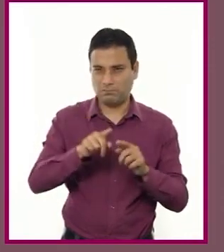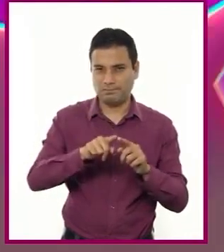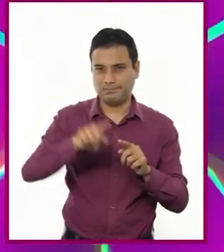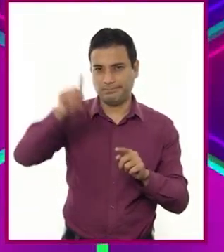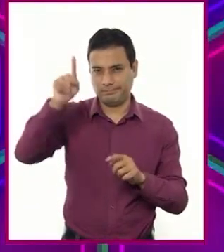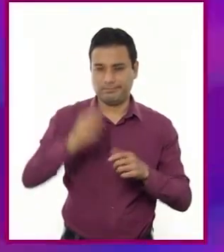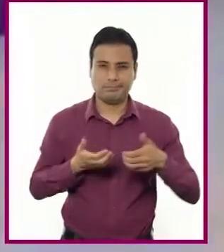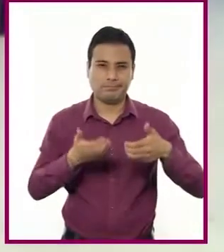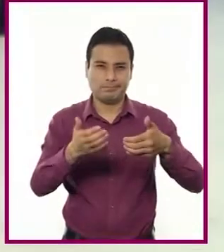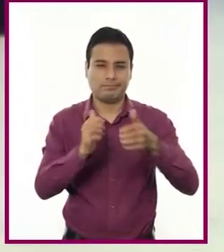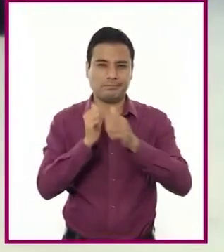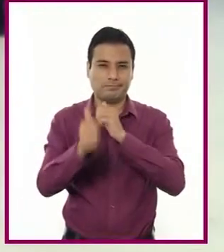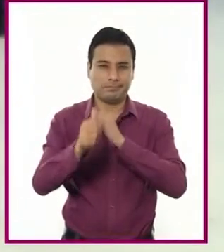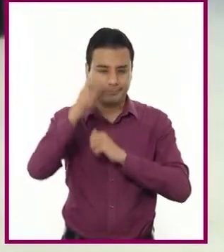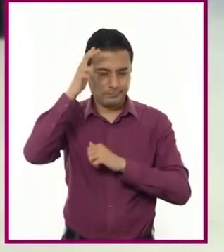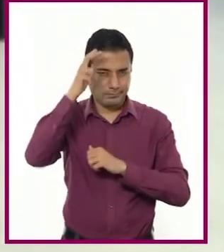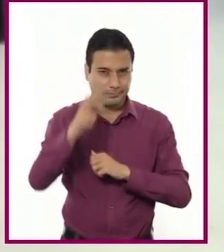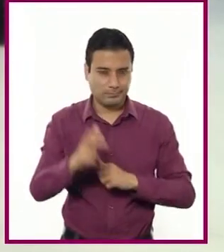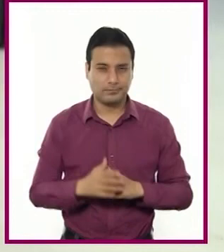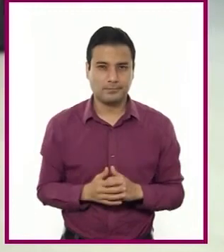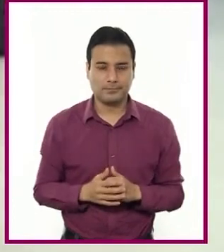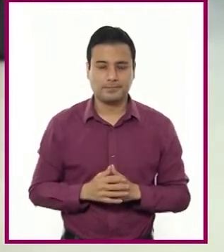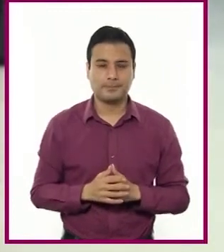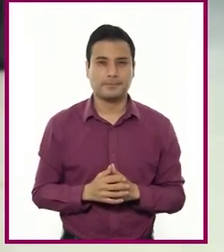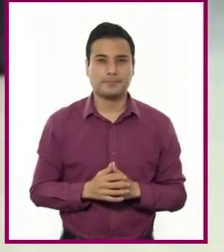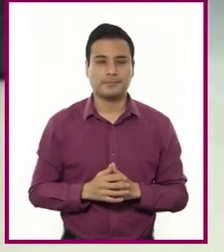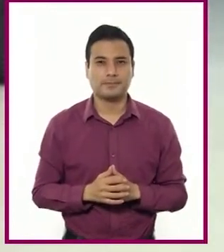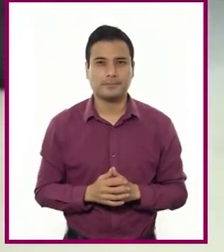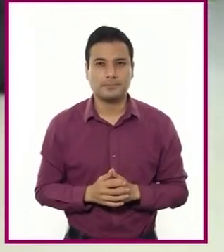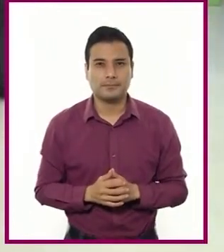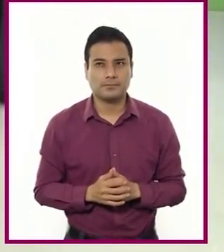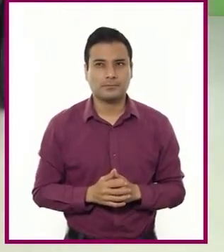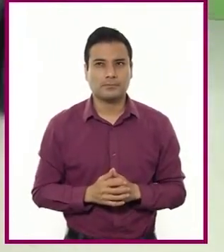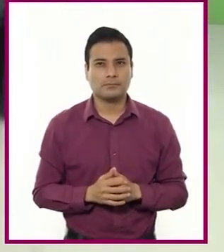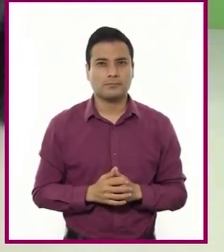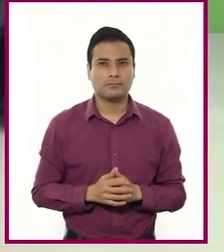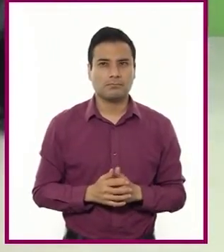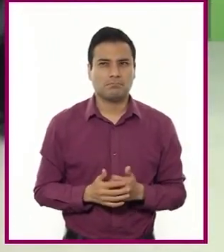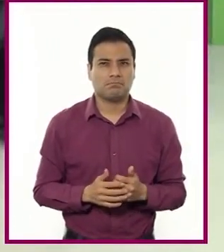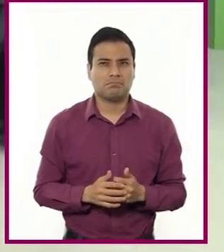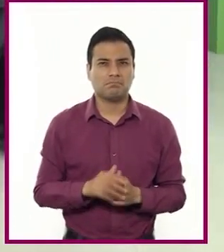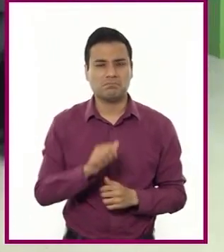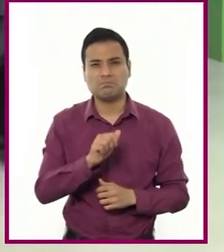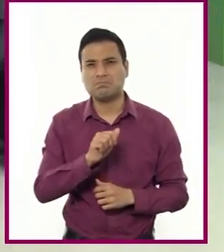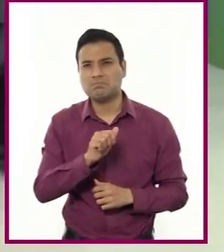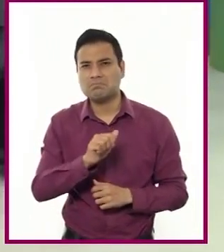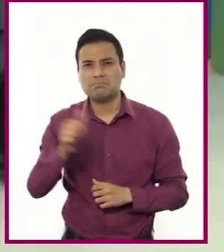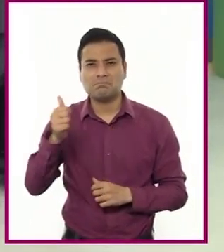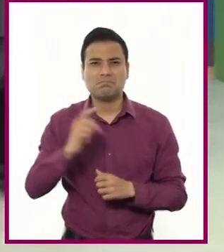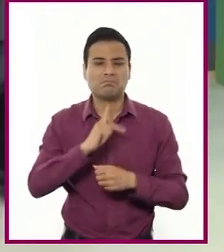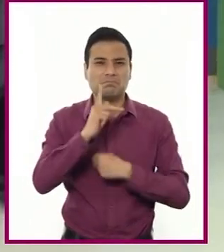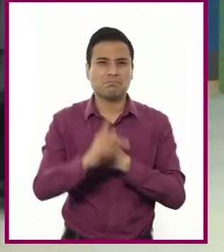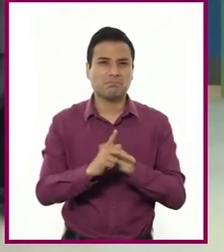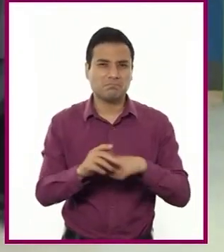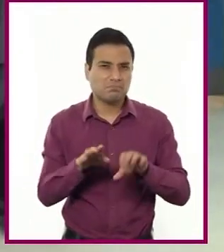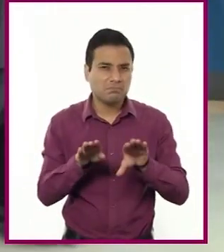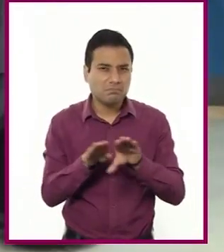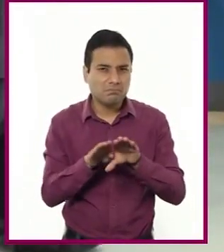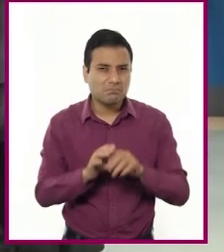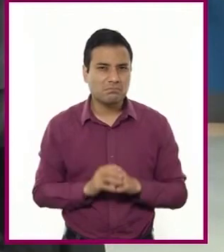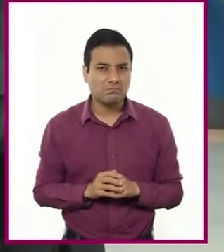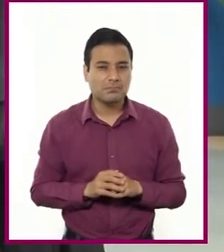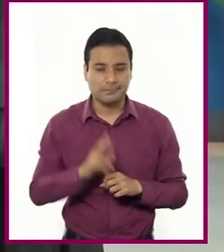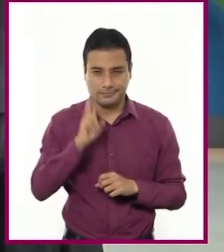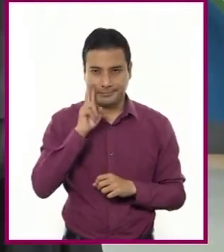Pachuca. Pero veamos qué sucedía en otras partes del planeta en este mismo tiempo, en nuestra sección, mientras